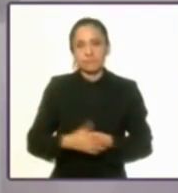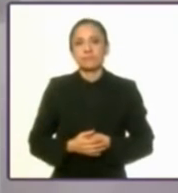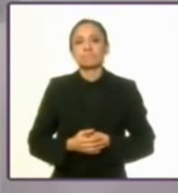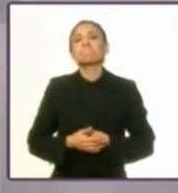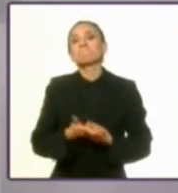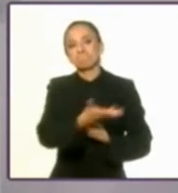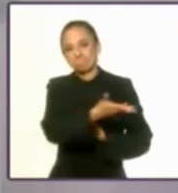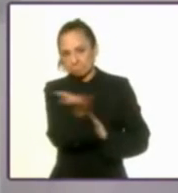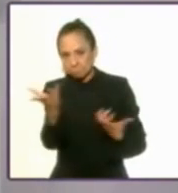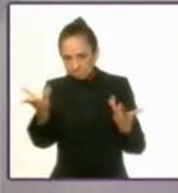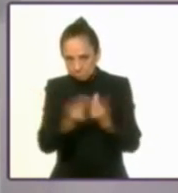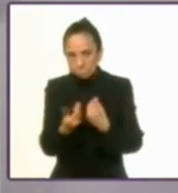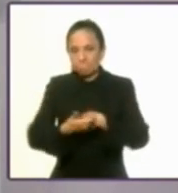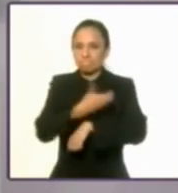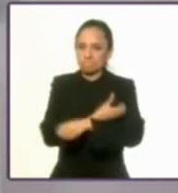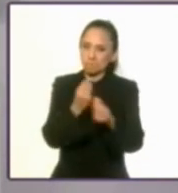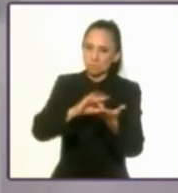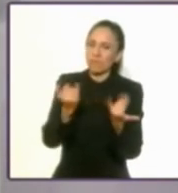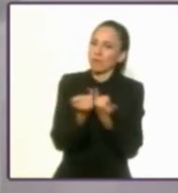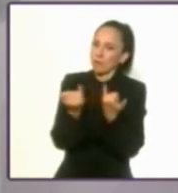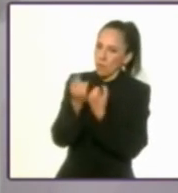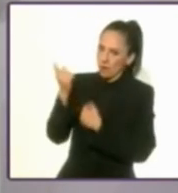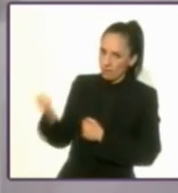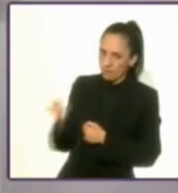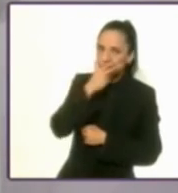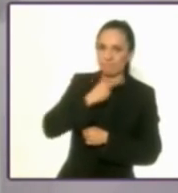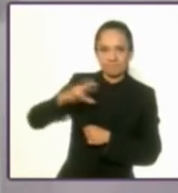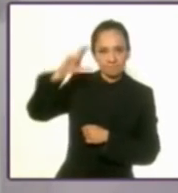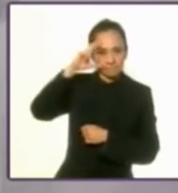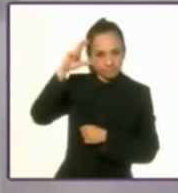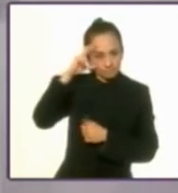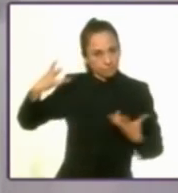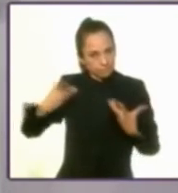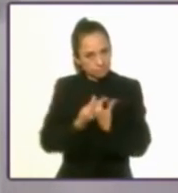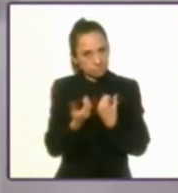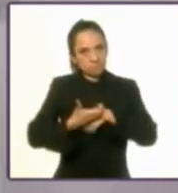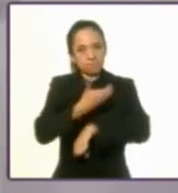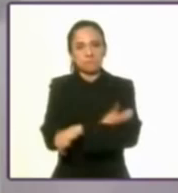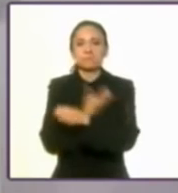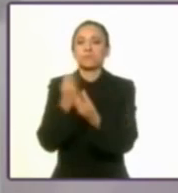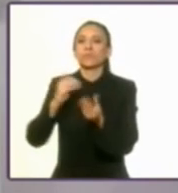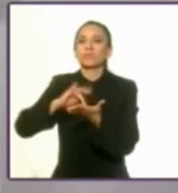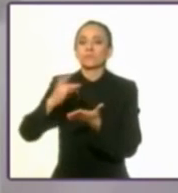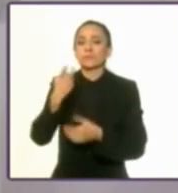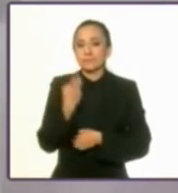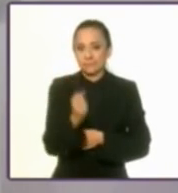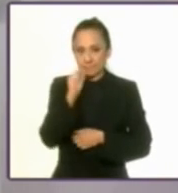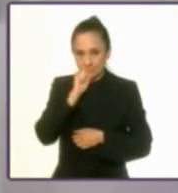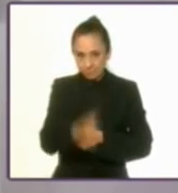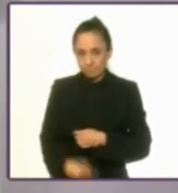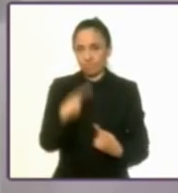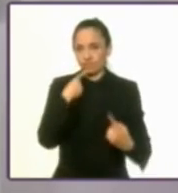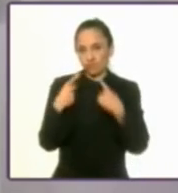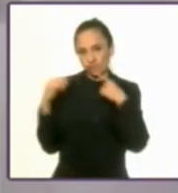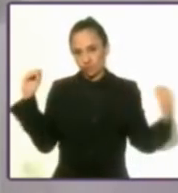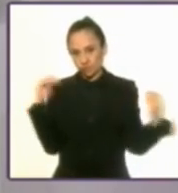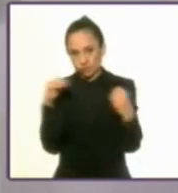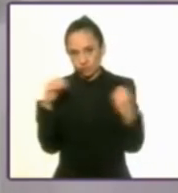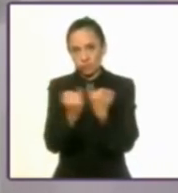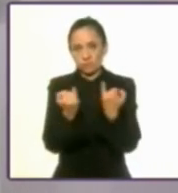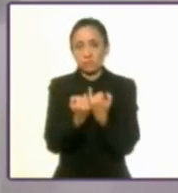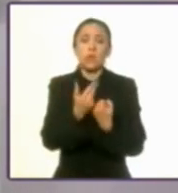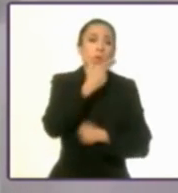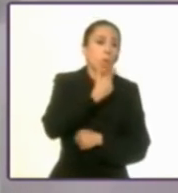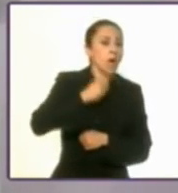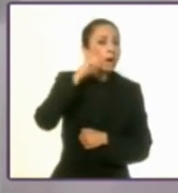gracias también a ti ricardo raphael fue un gusto compartir contigo este debate esta moderación y gracias a las candidatas y